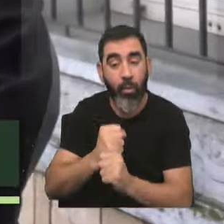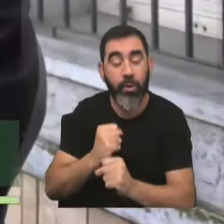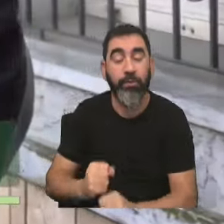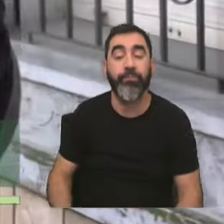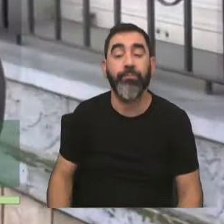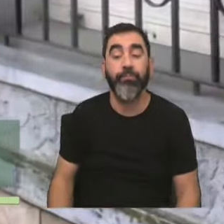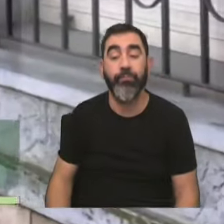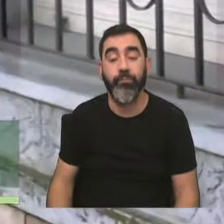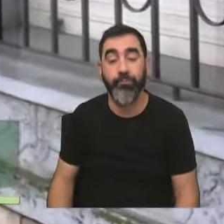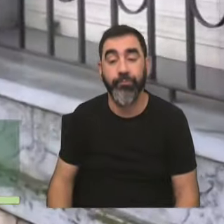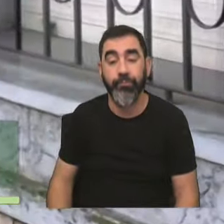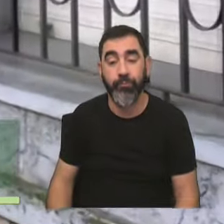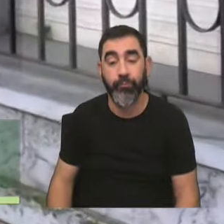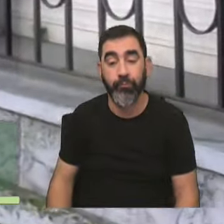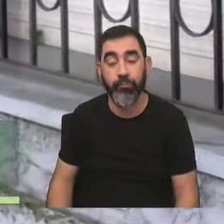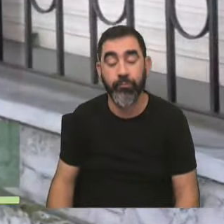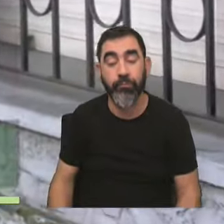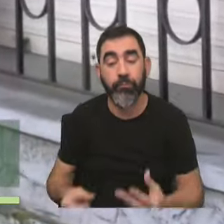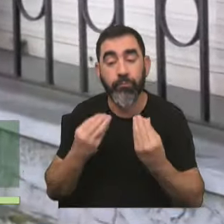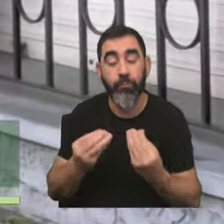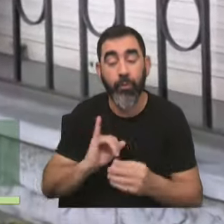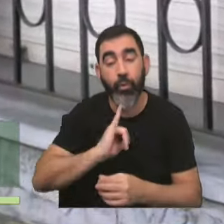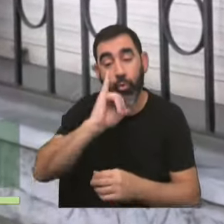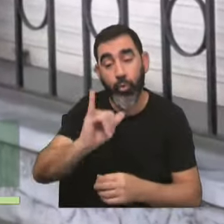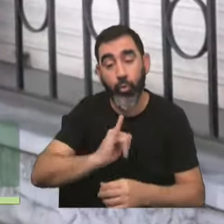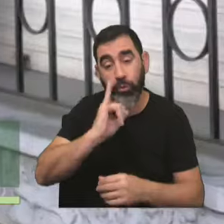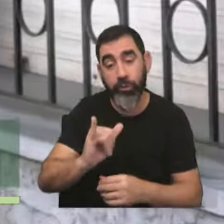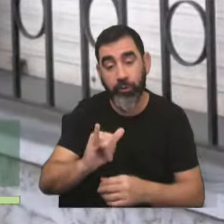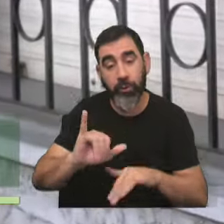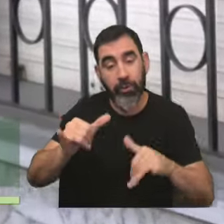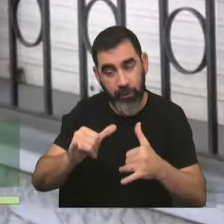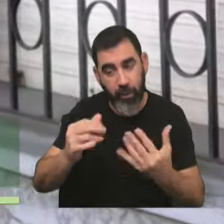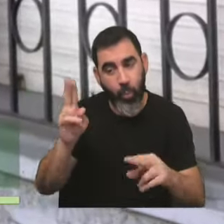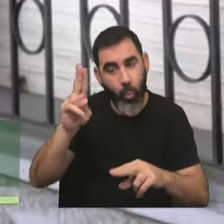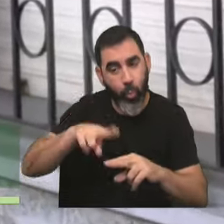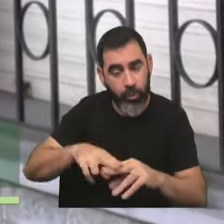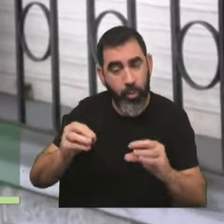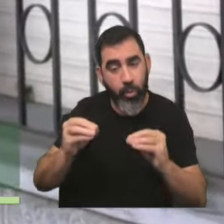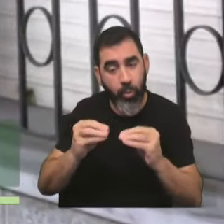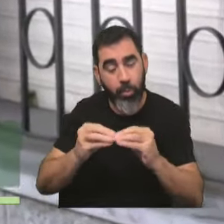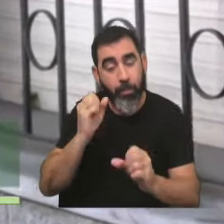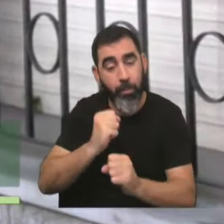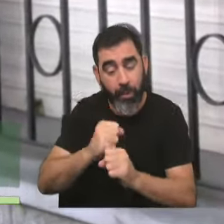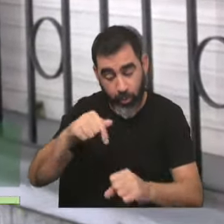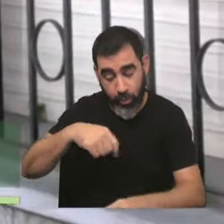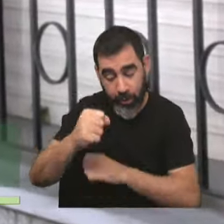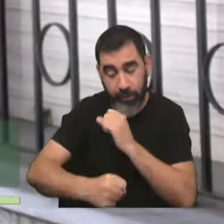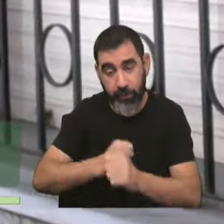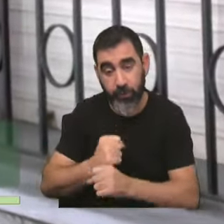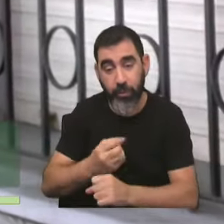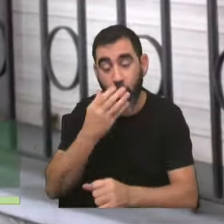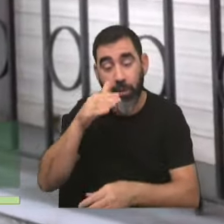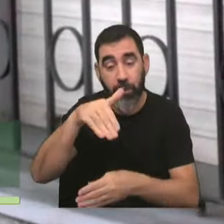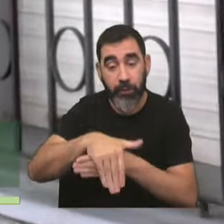gracias por estos minutos Cómo se recibe esta ya van varios fallecimientos de trabajadores en lo que va del año sí Bueno buenas